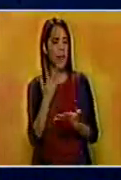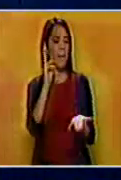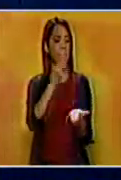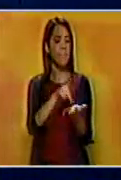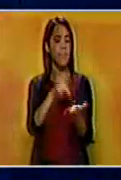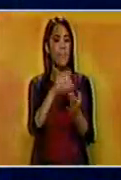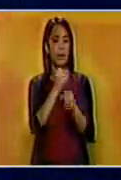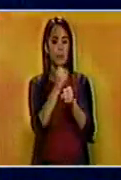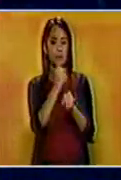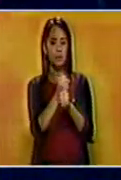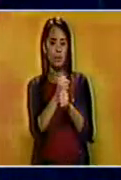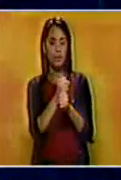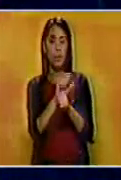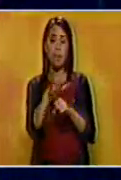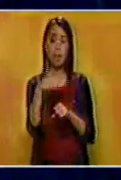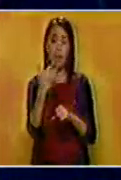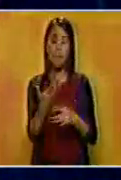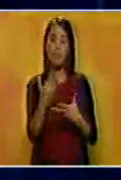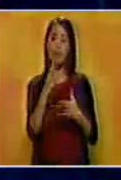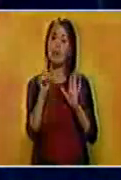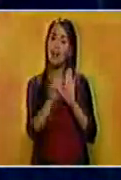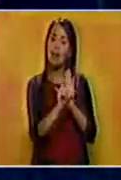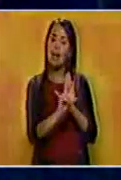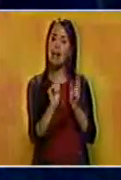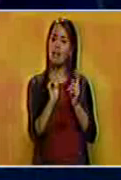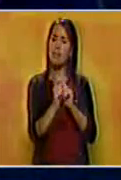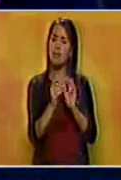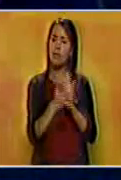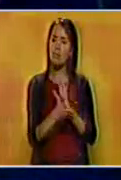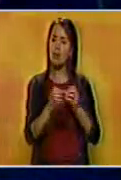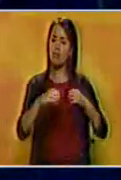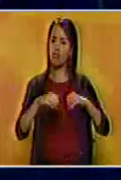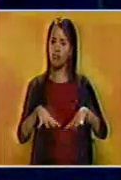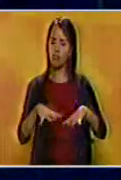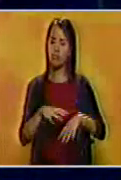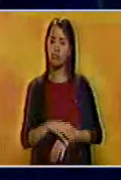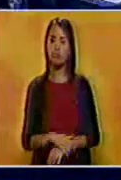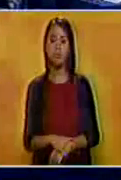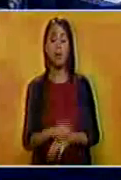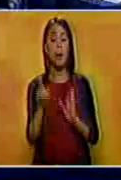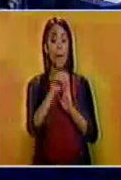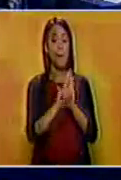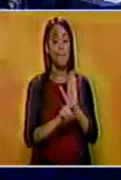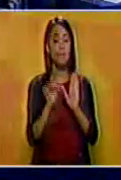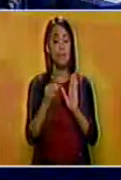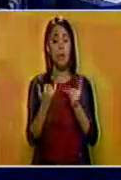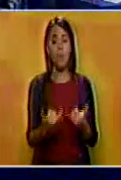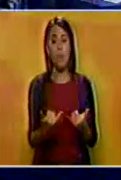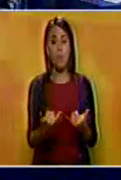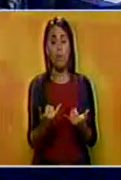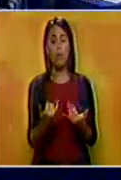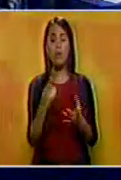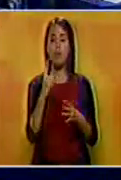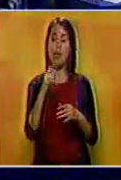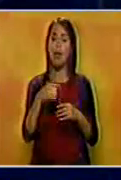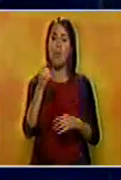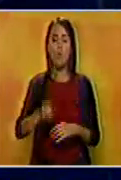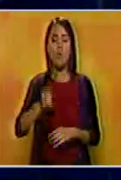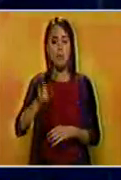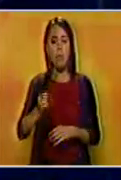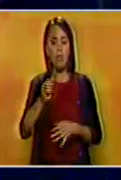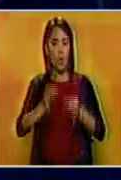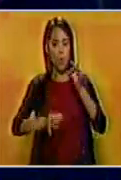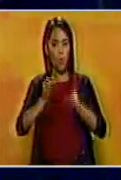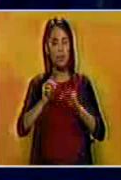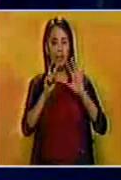a trabajar luego de que una reforma judicial forzara su renuncia. La medida en vigor rebaja la edad de jubilación de los jueces